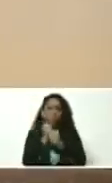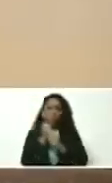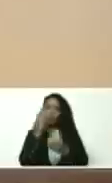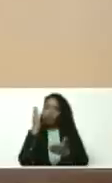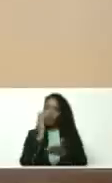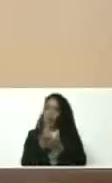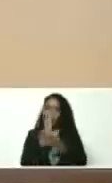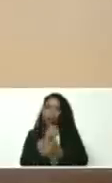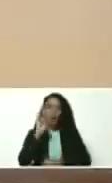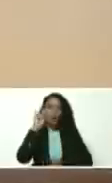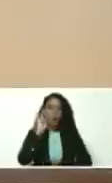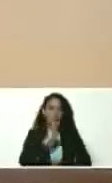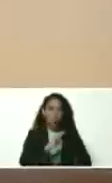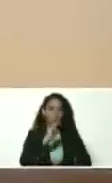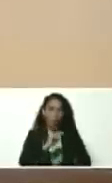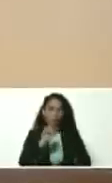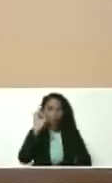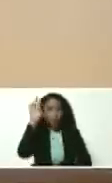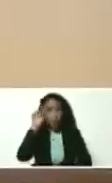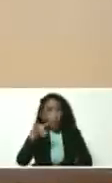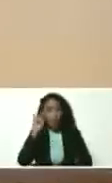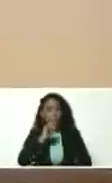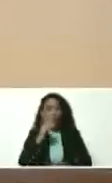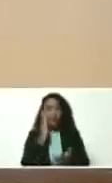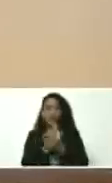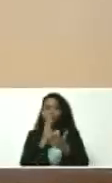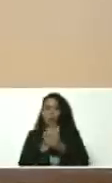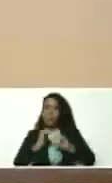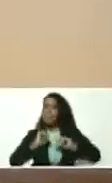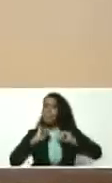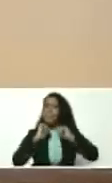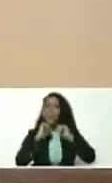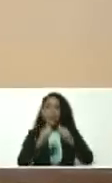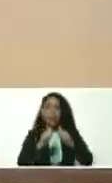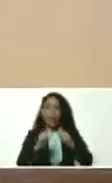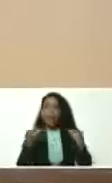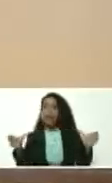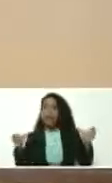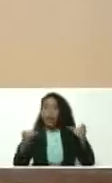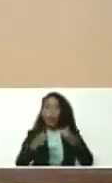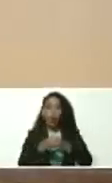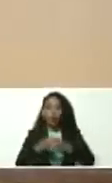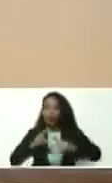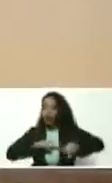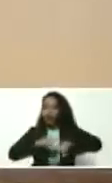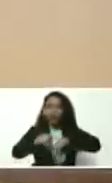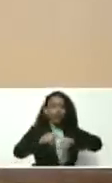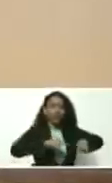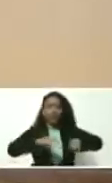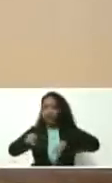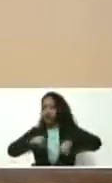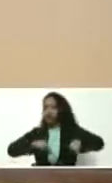lunes los lunes arrancan siempre en reuniones de coordinación